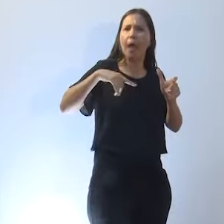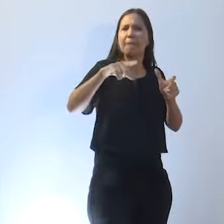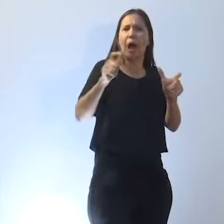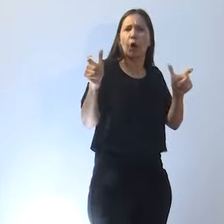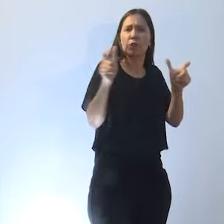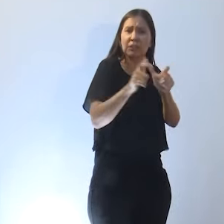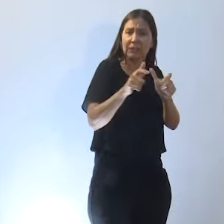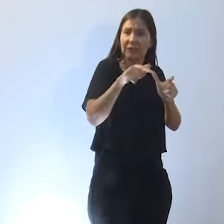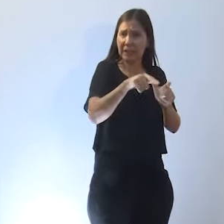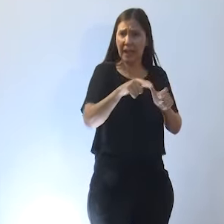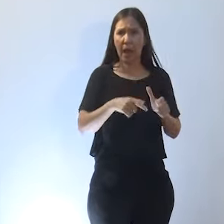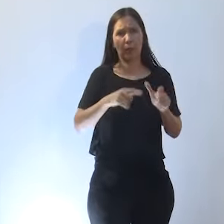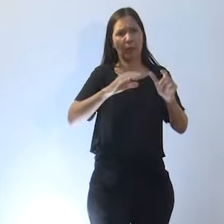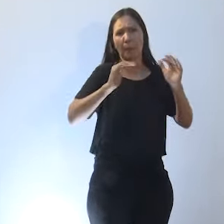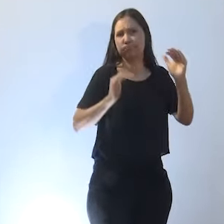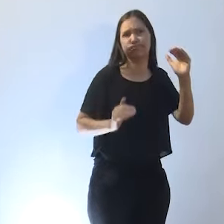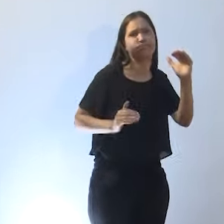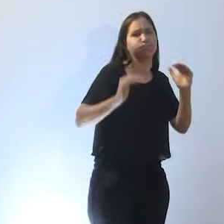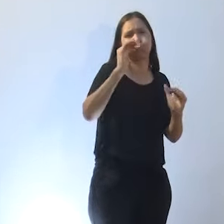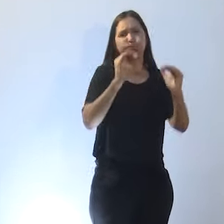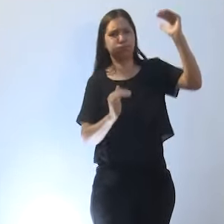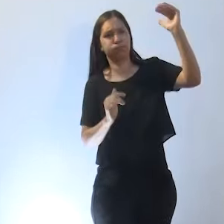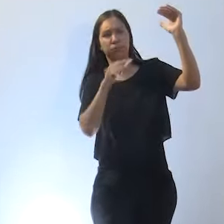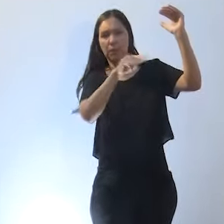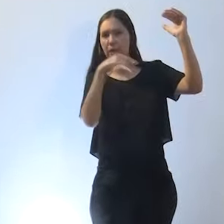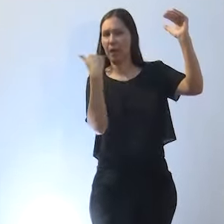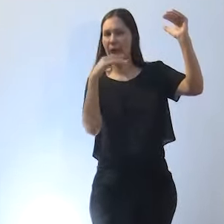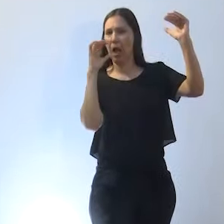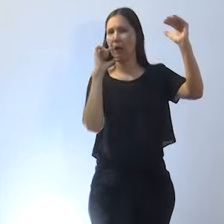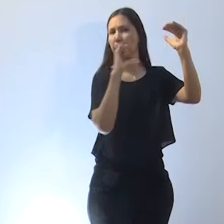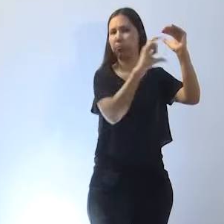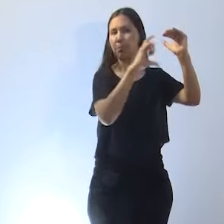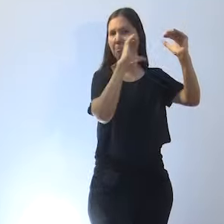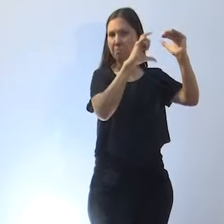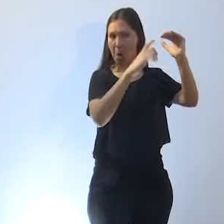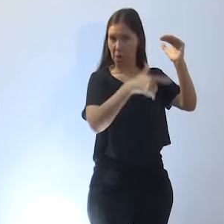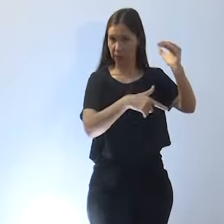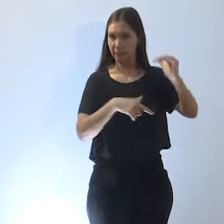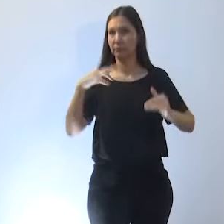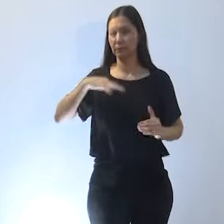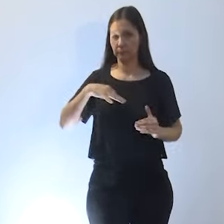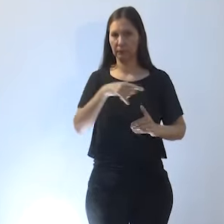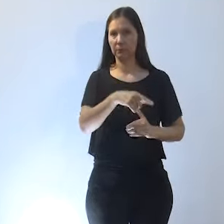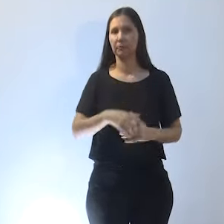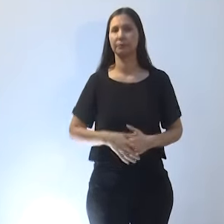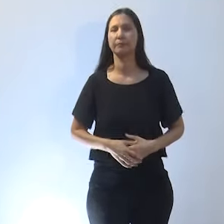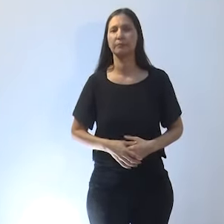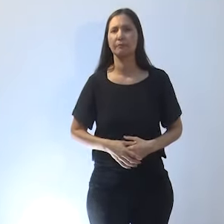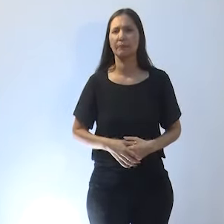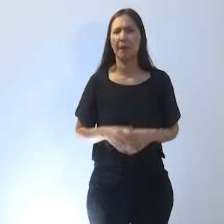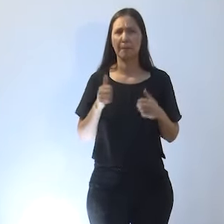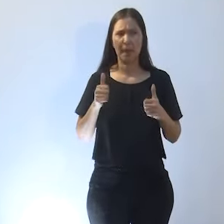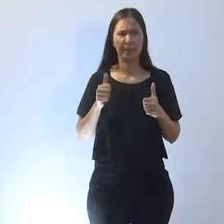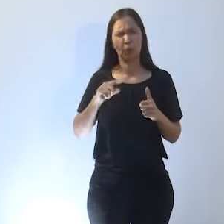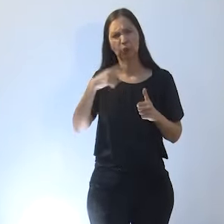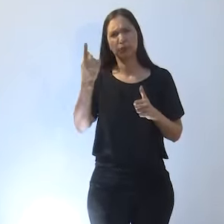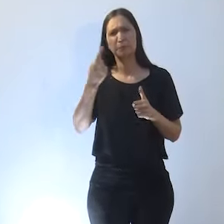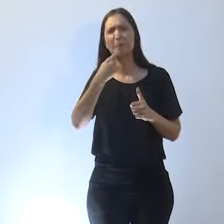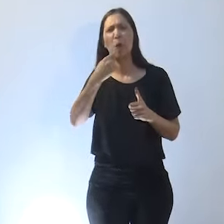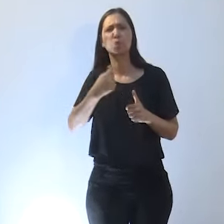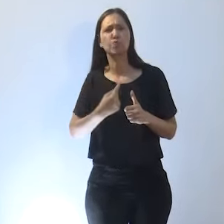más alto e bien engancho Un poco con con la pregunta de Adriana que